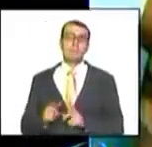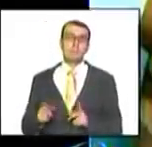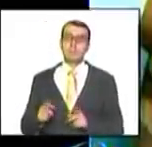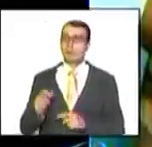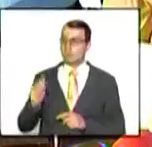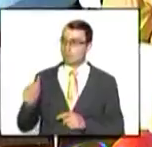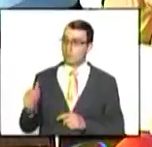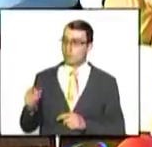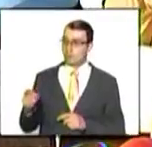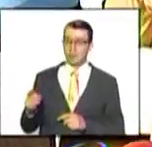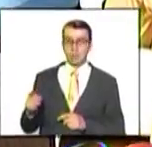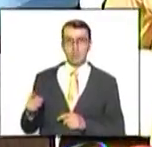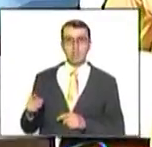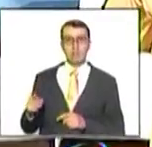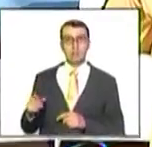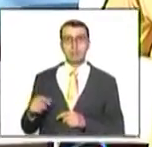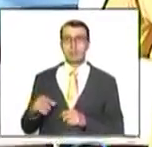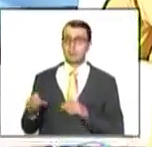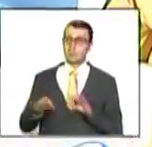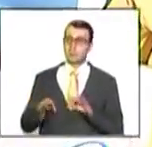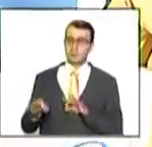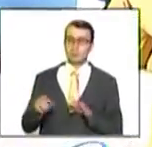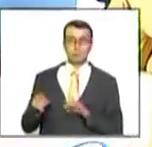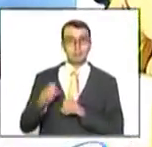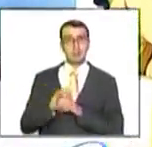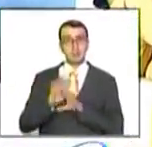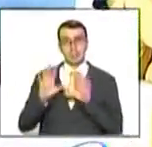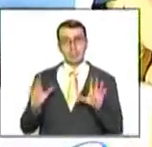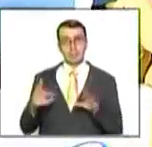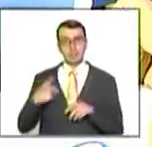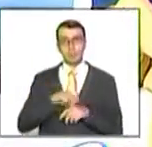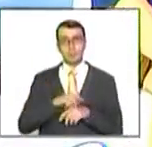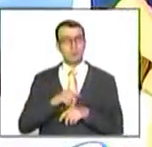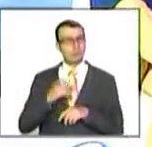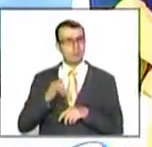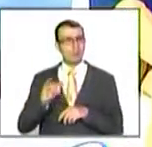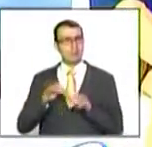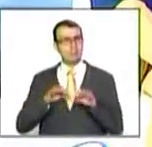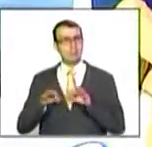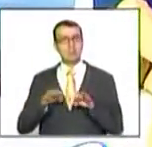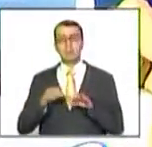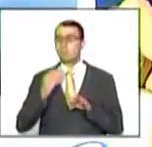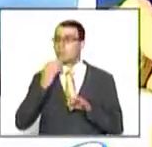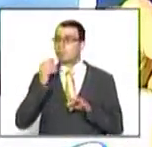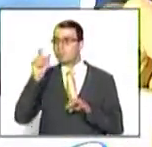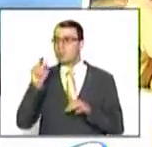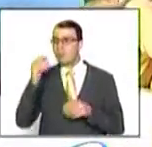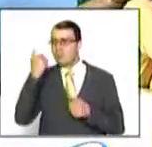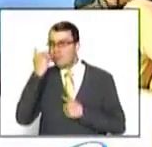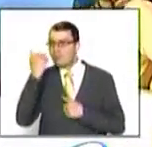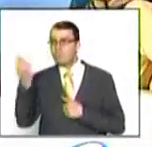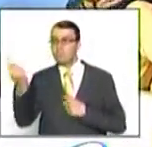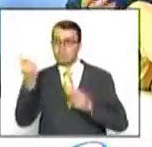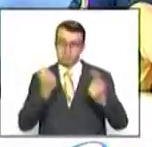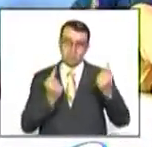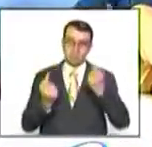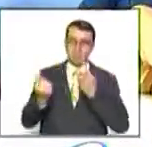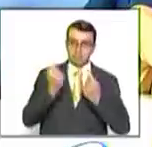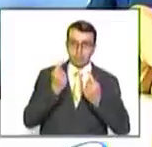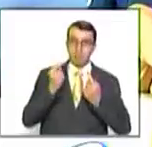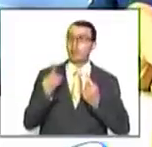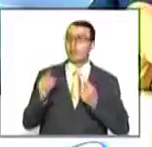mucho énfasis y lo tenemos muy claro en la práctica nuestra, es que los pacientes, estos tratamientos